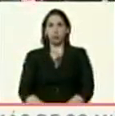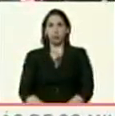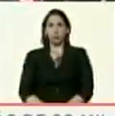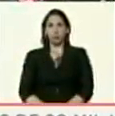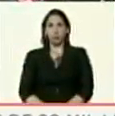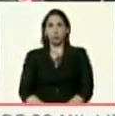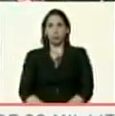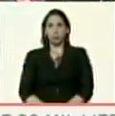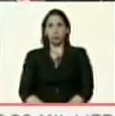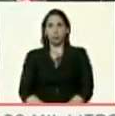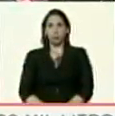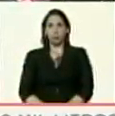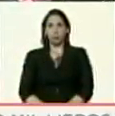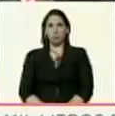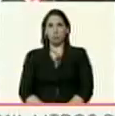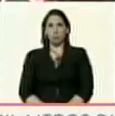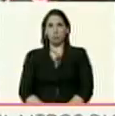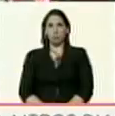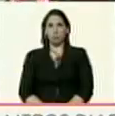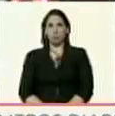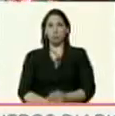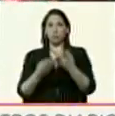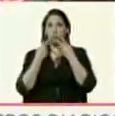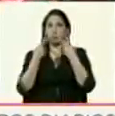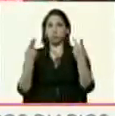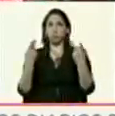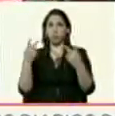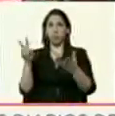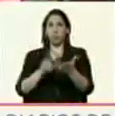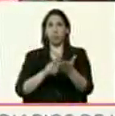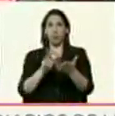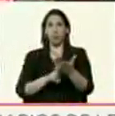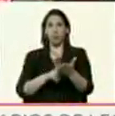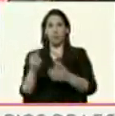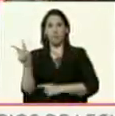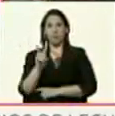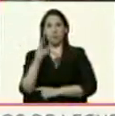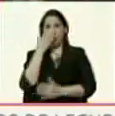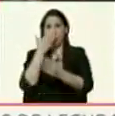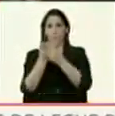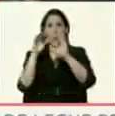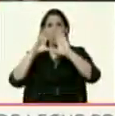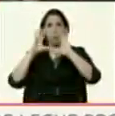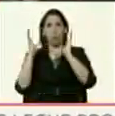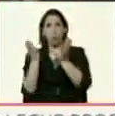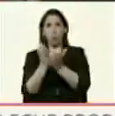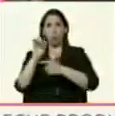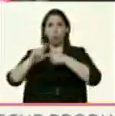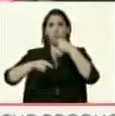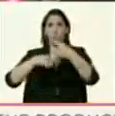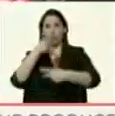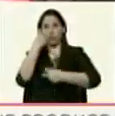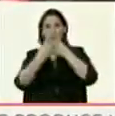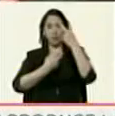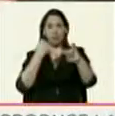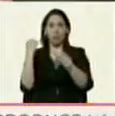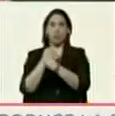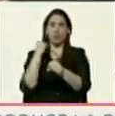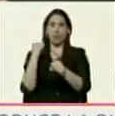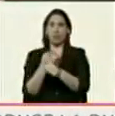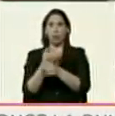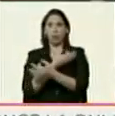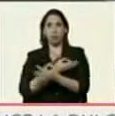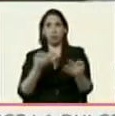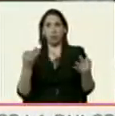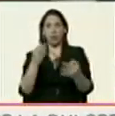e internacionales para dar a conocer la verdad de Venezuela ante el mundo luego de esa visita de trabajo exitosa en